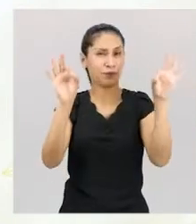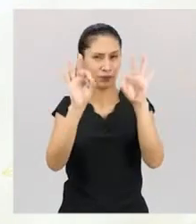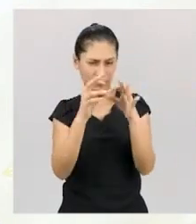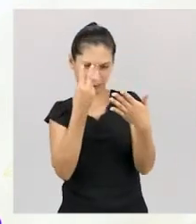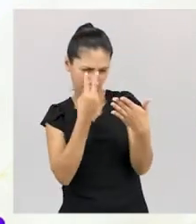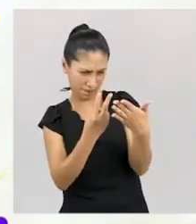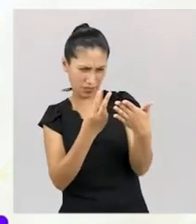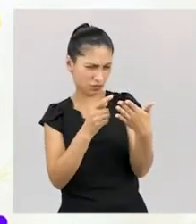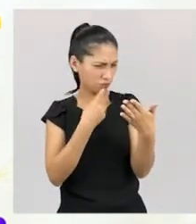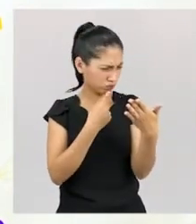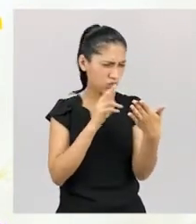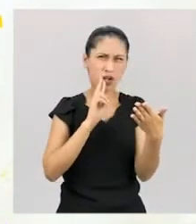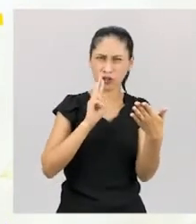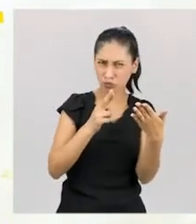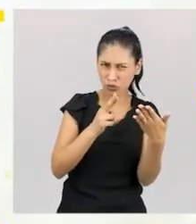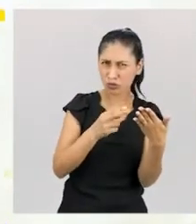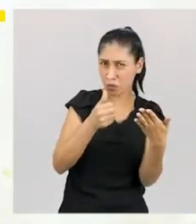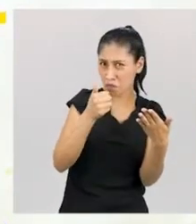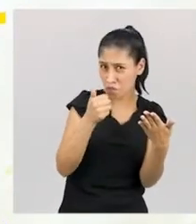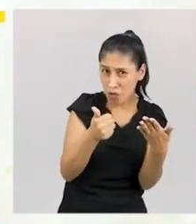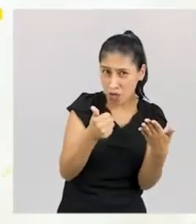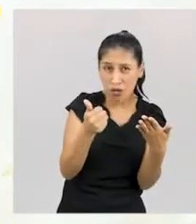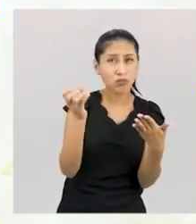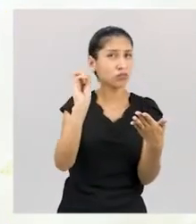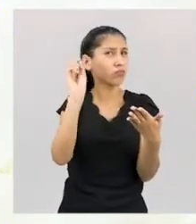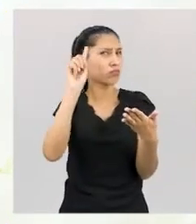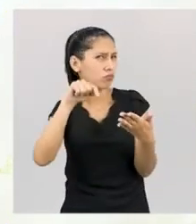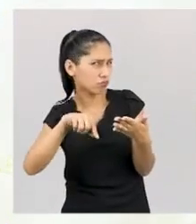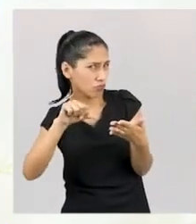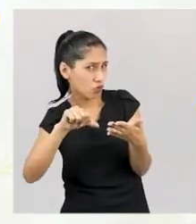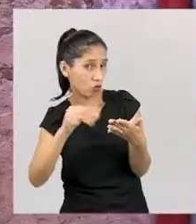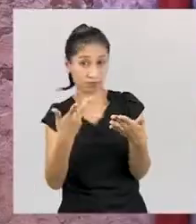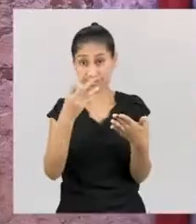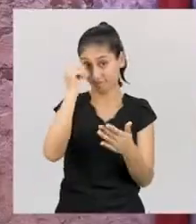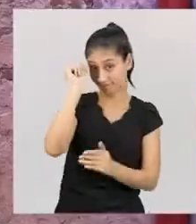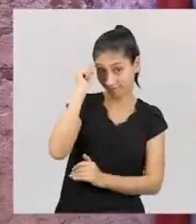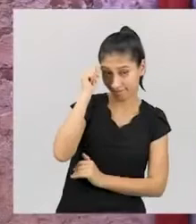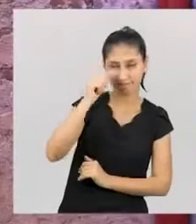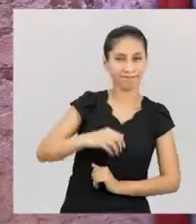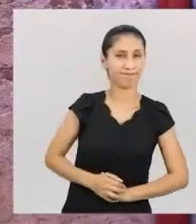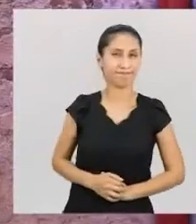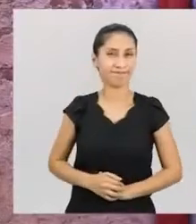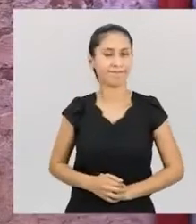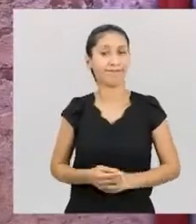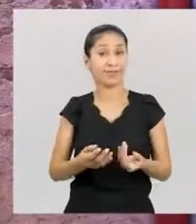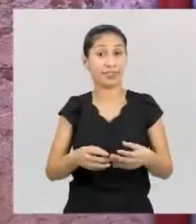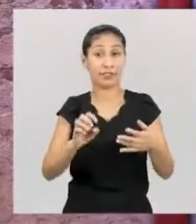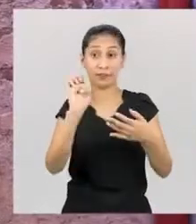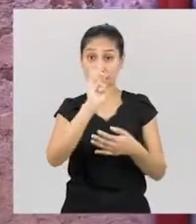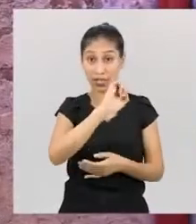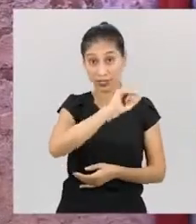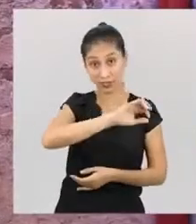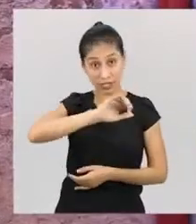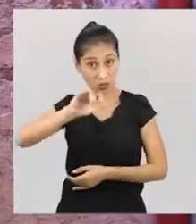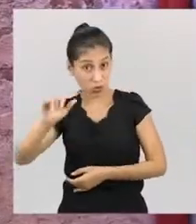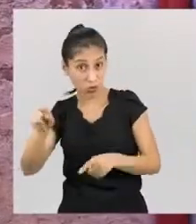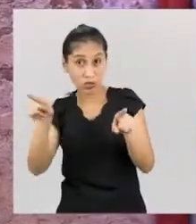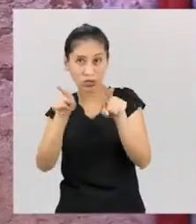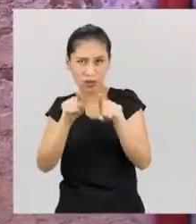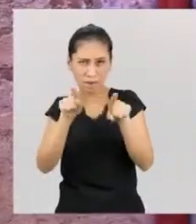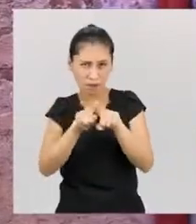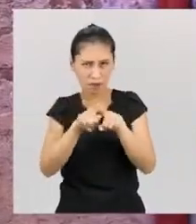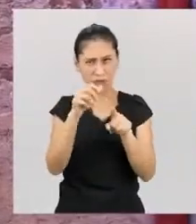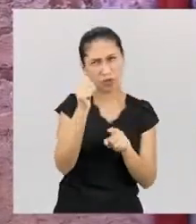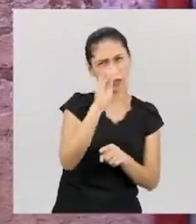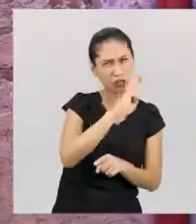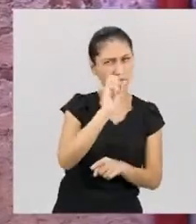en los datos del problema para verificar si es o no la respuesta correcta. No olvidemos, chicos y chicas, que las ecuaciones también pueden